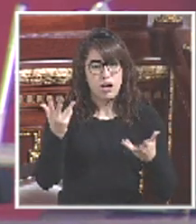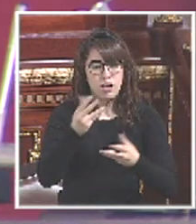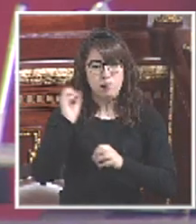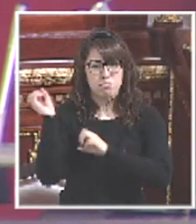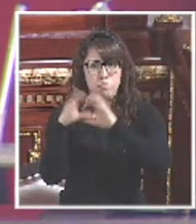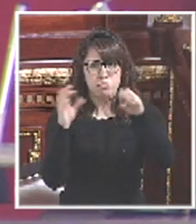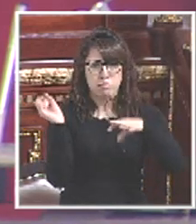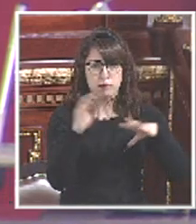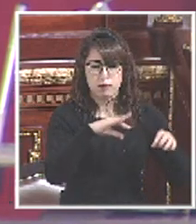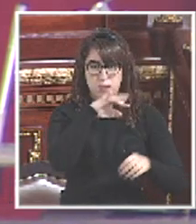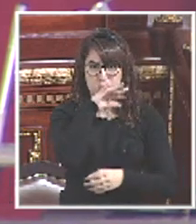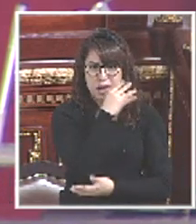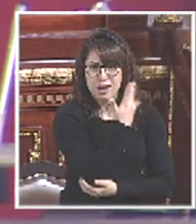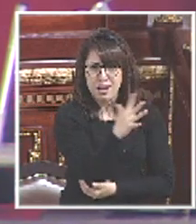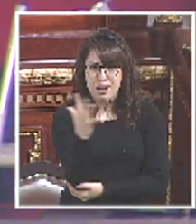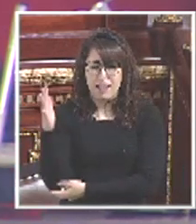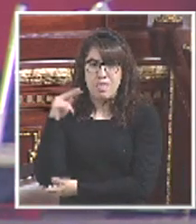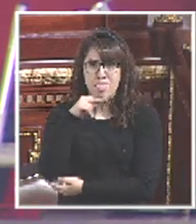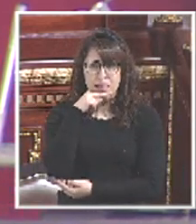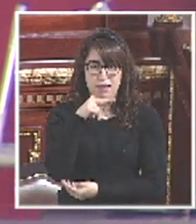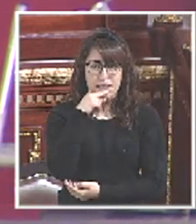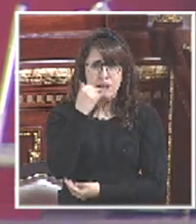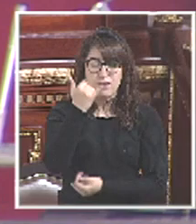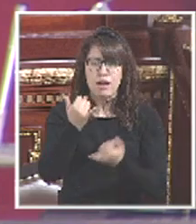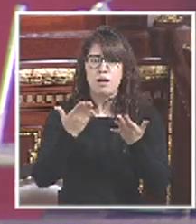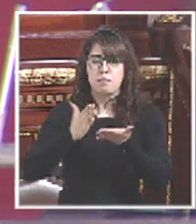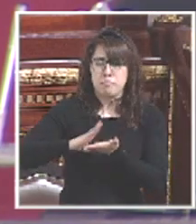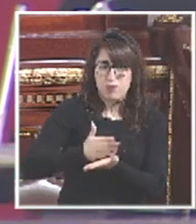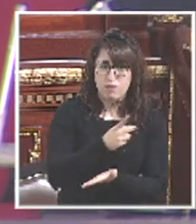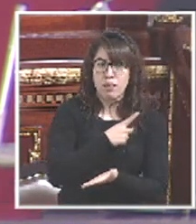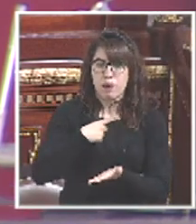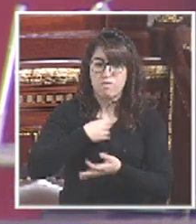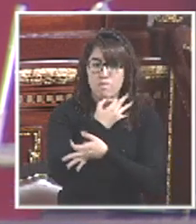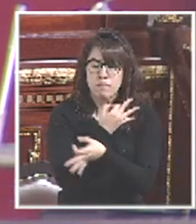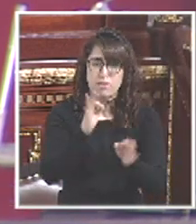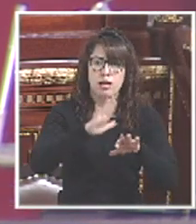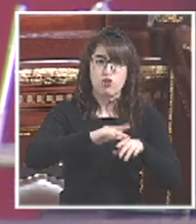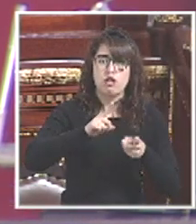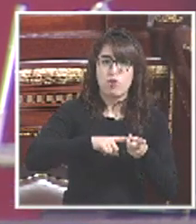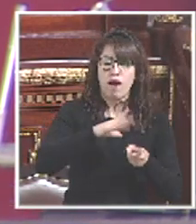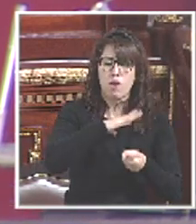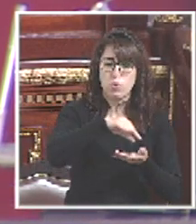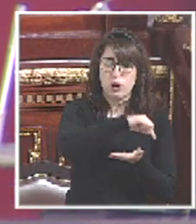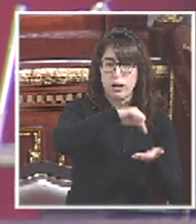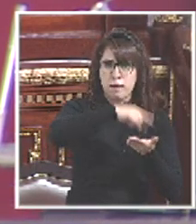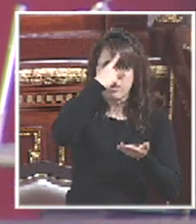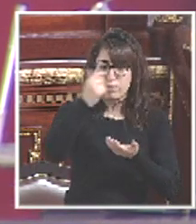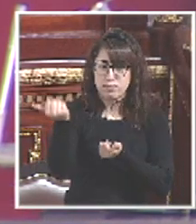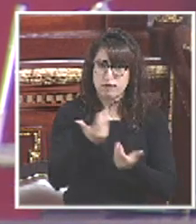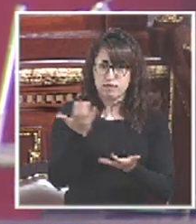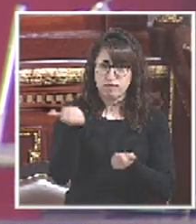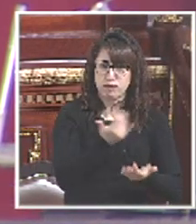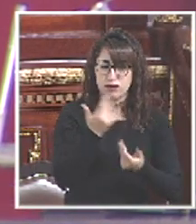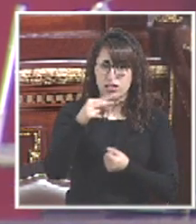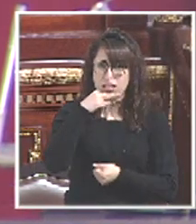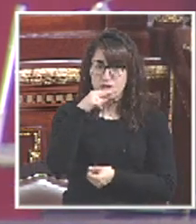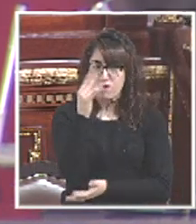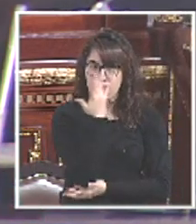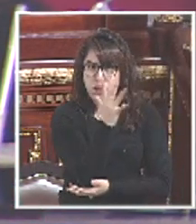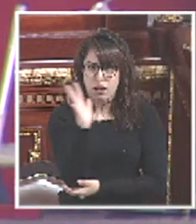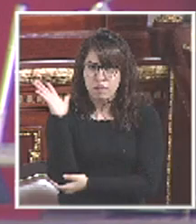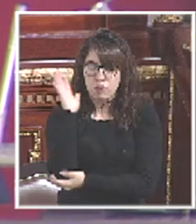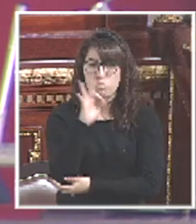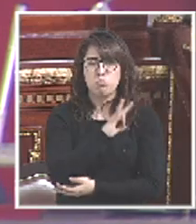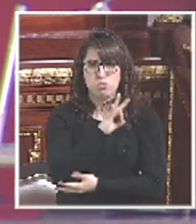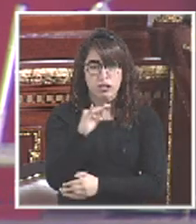pública, además de difundir los centros de acopio y recolección, se concede el uso de la tribuna a la diputada Dona G. Ofelia Olivera Reyes, integrante del